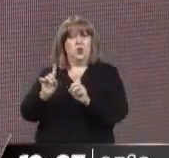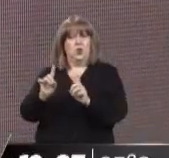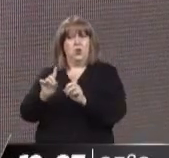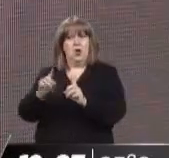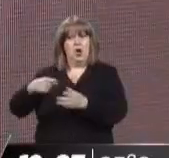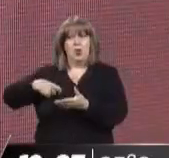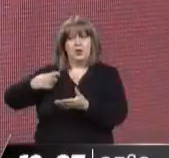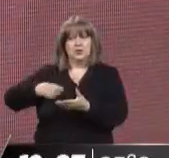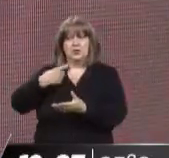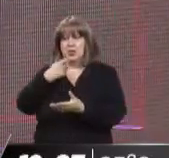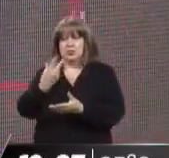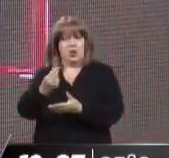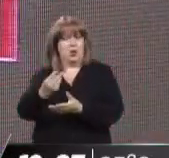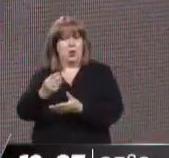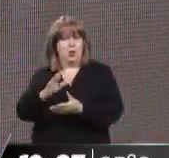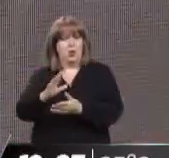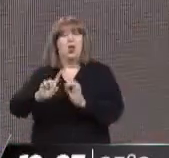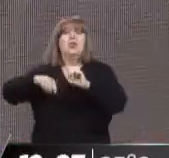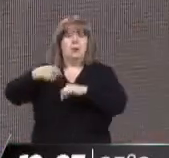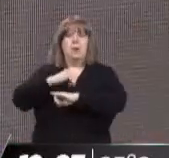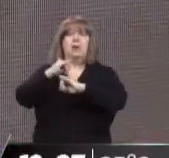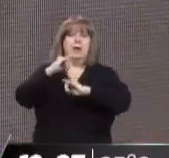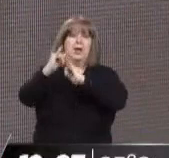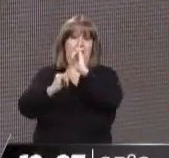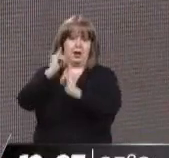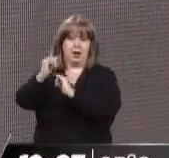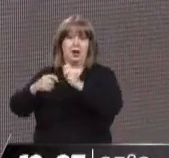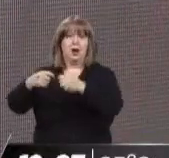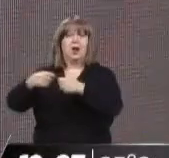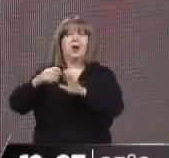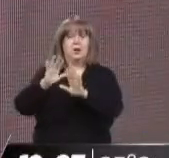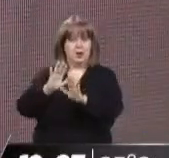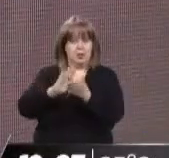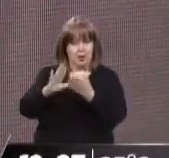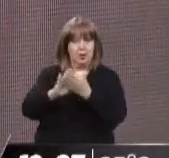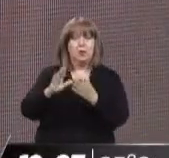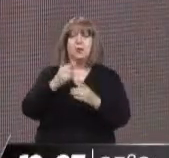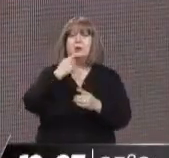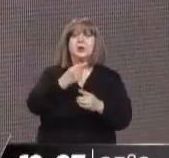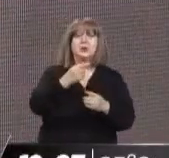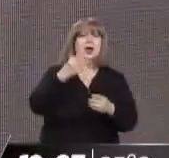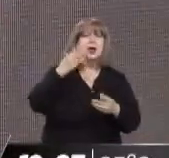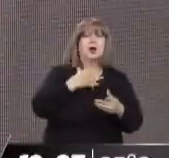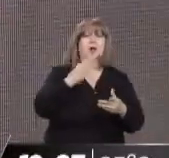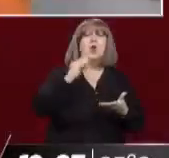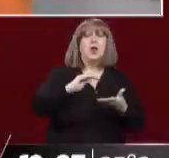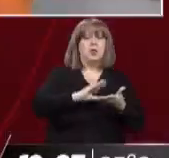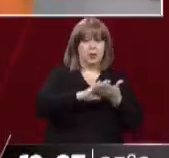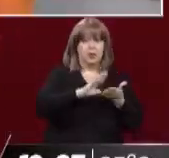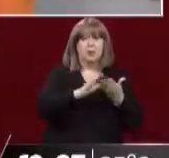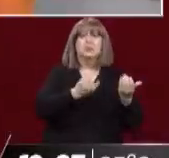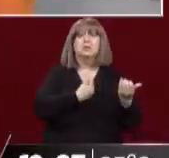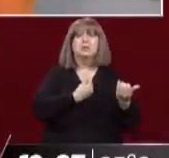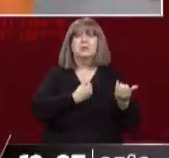tipo de discriminación después van a dar su versión oficial sobre los hechos volvemos a tomar contacto con Silvia del abogado